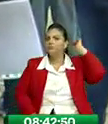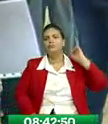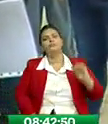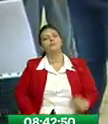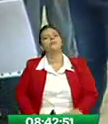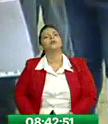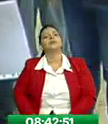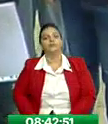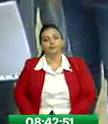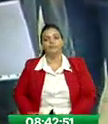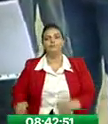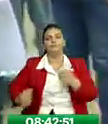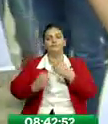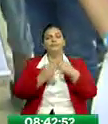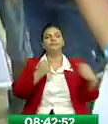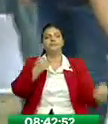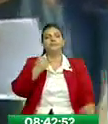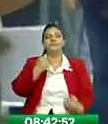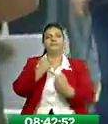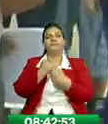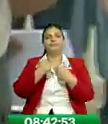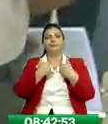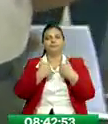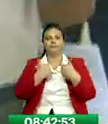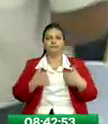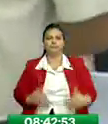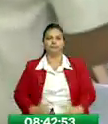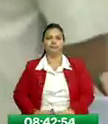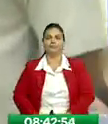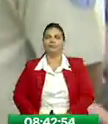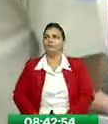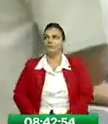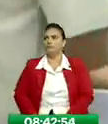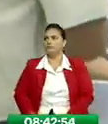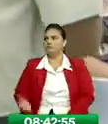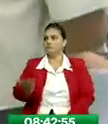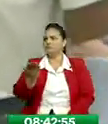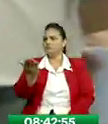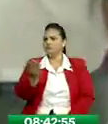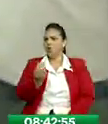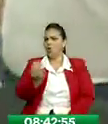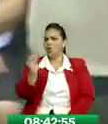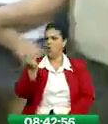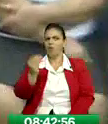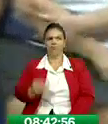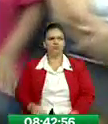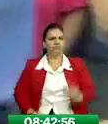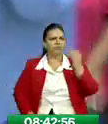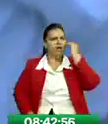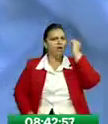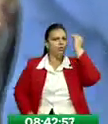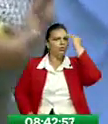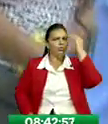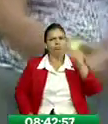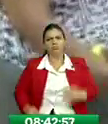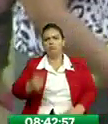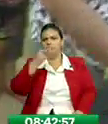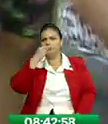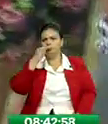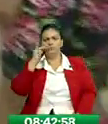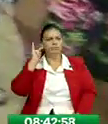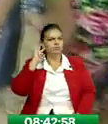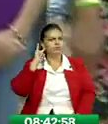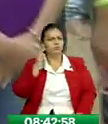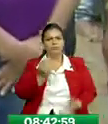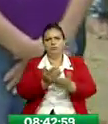así es. Y en esa responsabilidad compartida vemos personas adultas, vemos jóvenes, vemos niños que están ellos recibiendo este